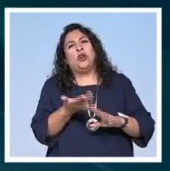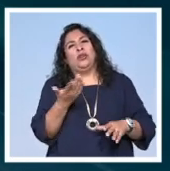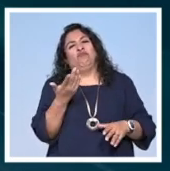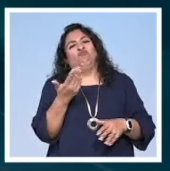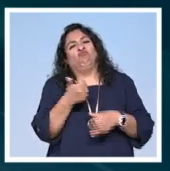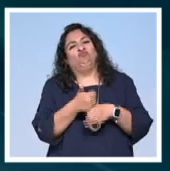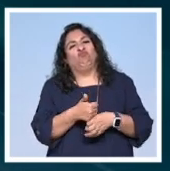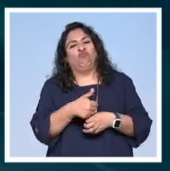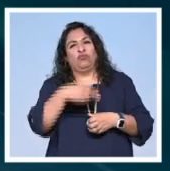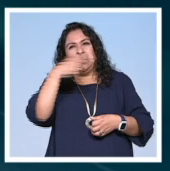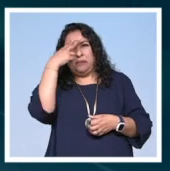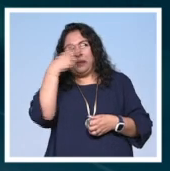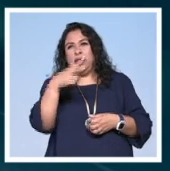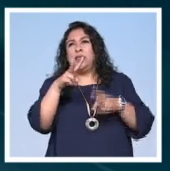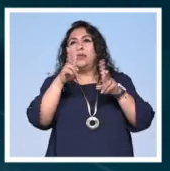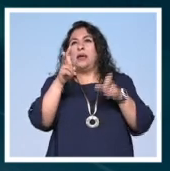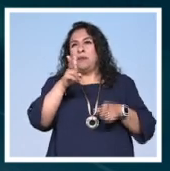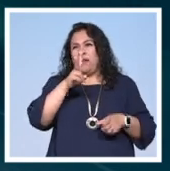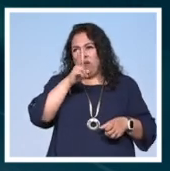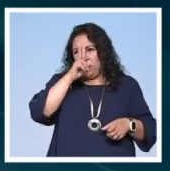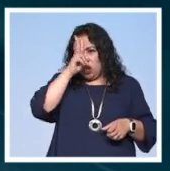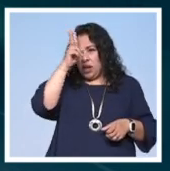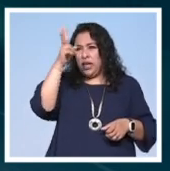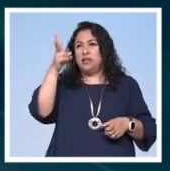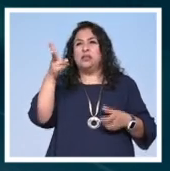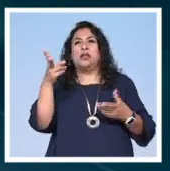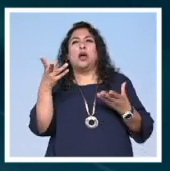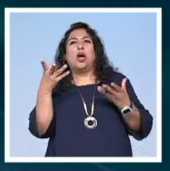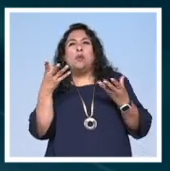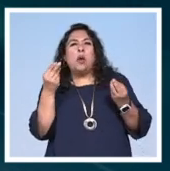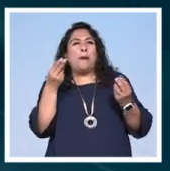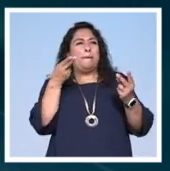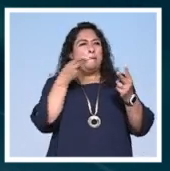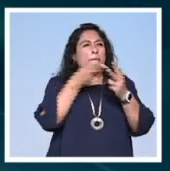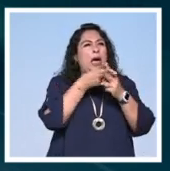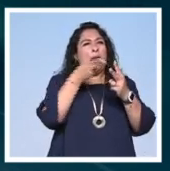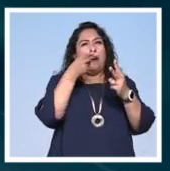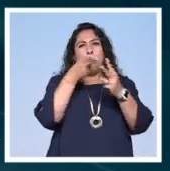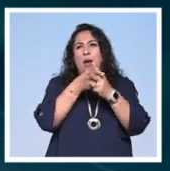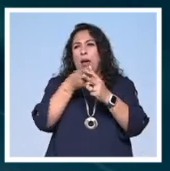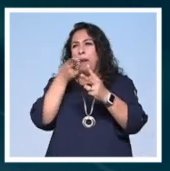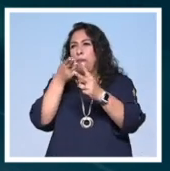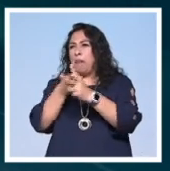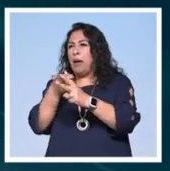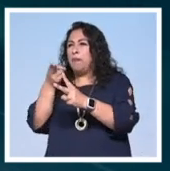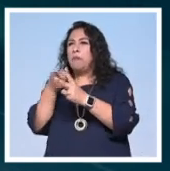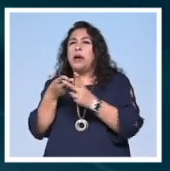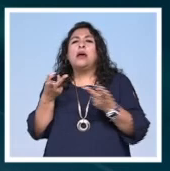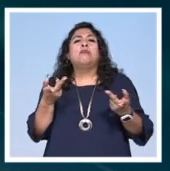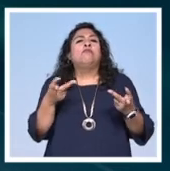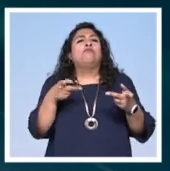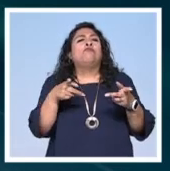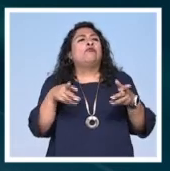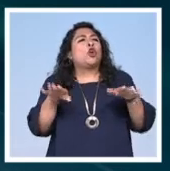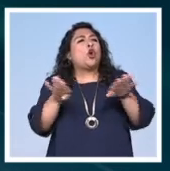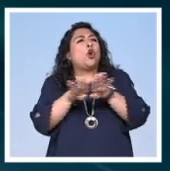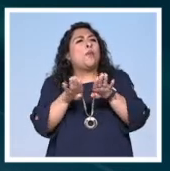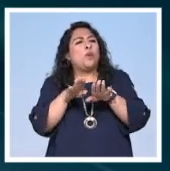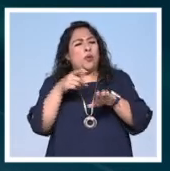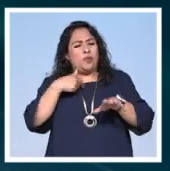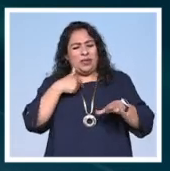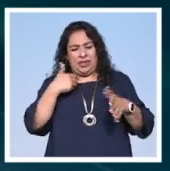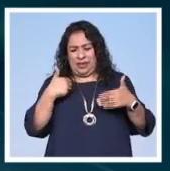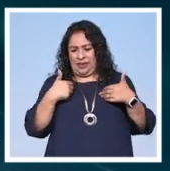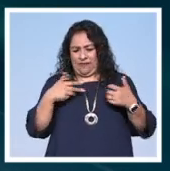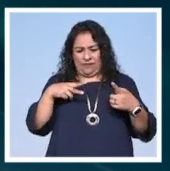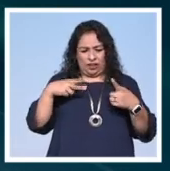México en materia de violencia el incremento de los homicidios y sobre todo Cómo ha cambiado nuestra manera de